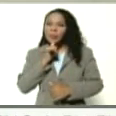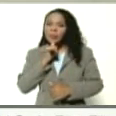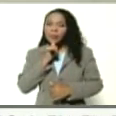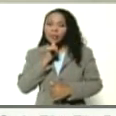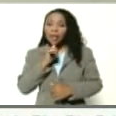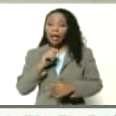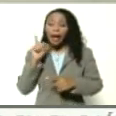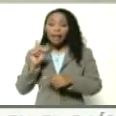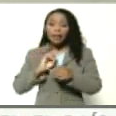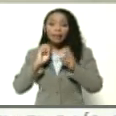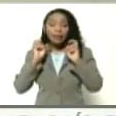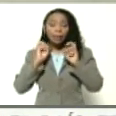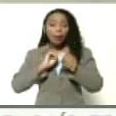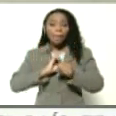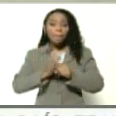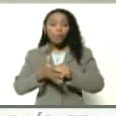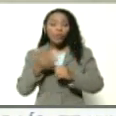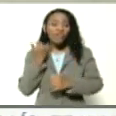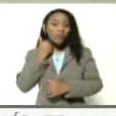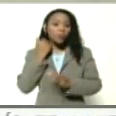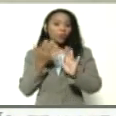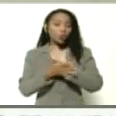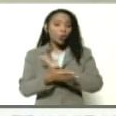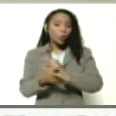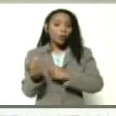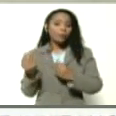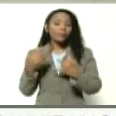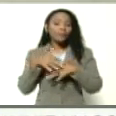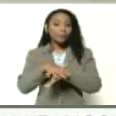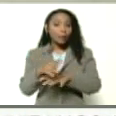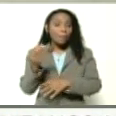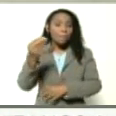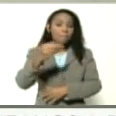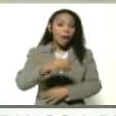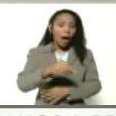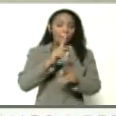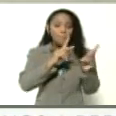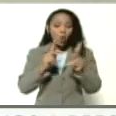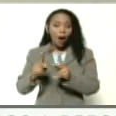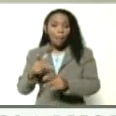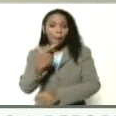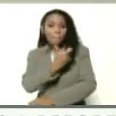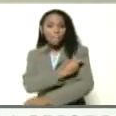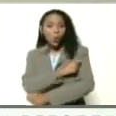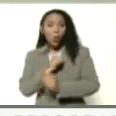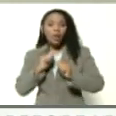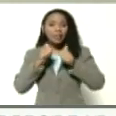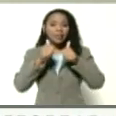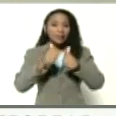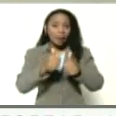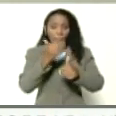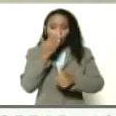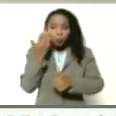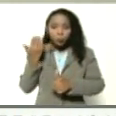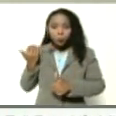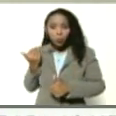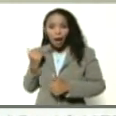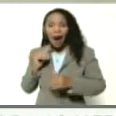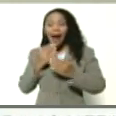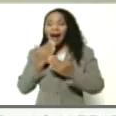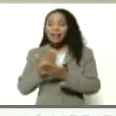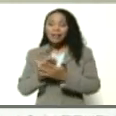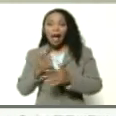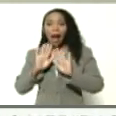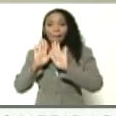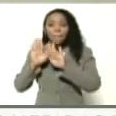la COVID-19, incluye además el programa de vacunación que recién iniciamos gracias al apoyo de